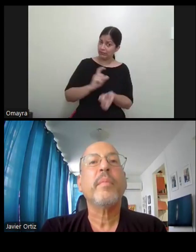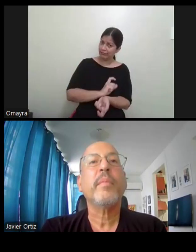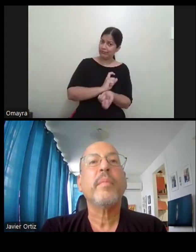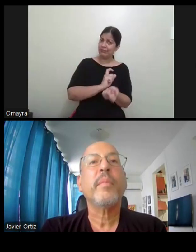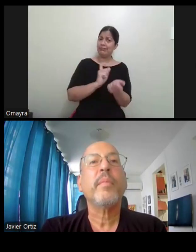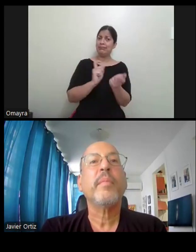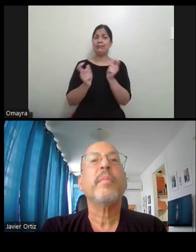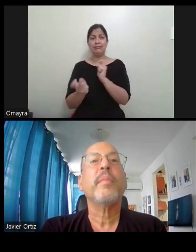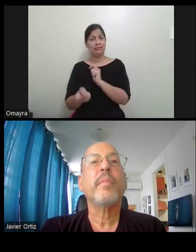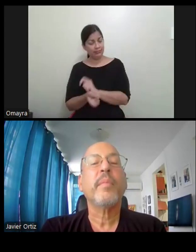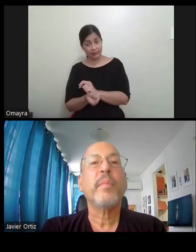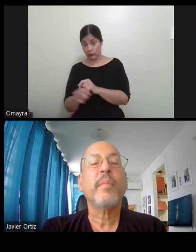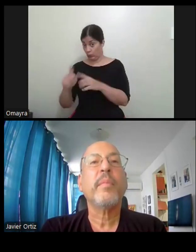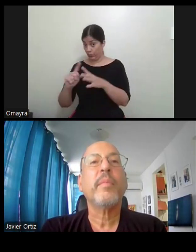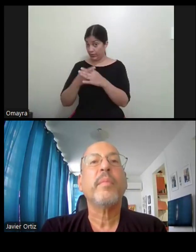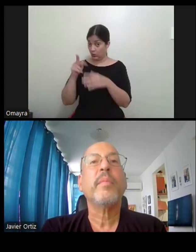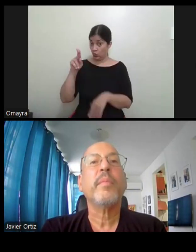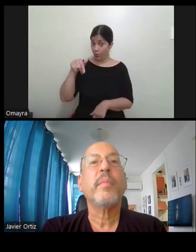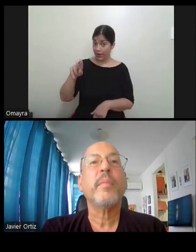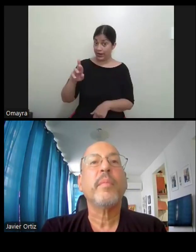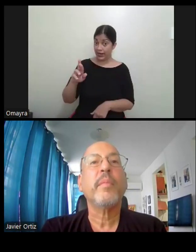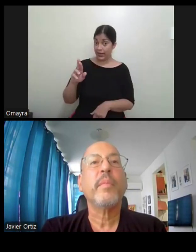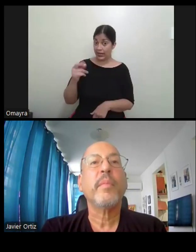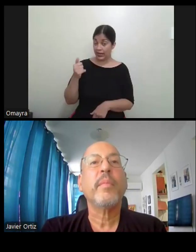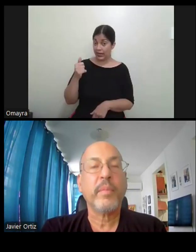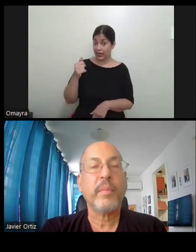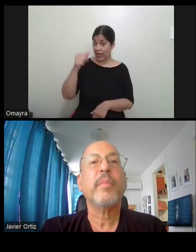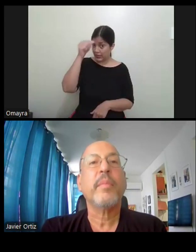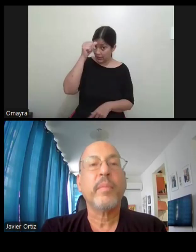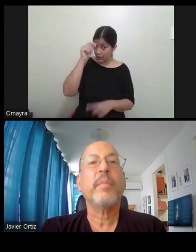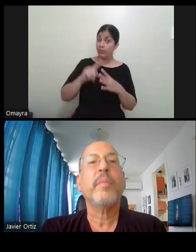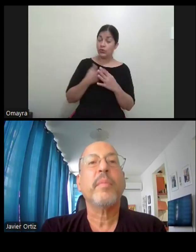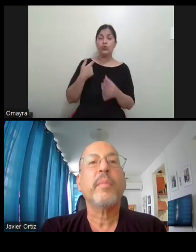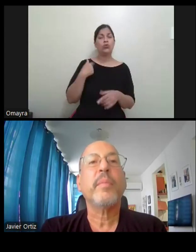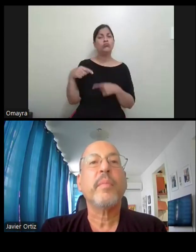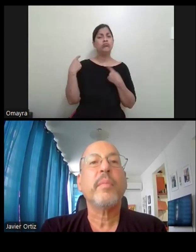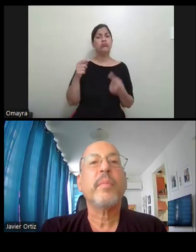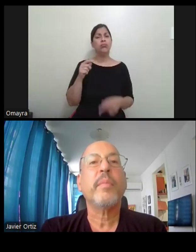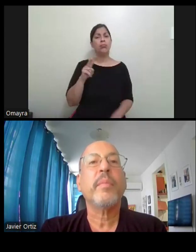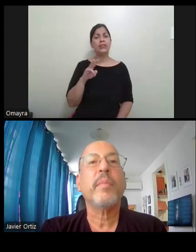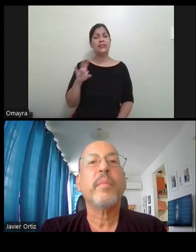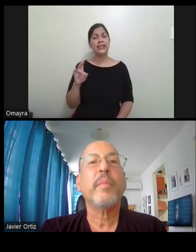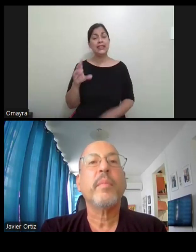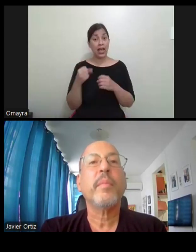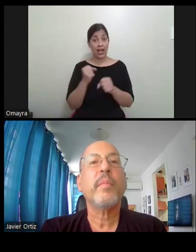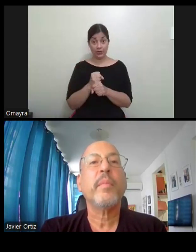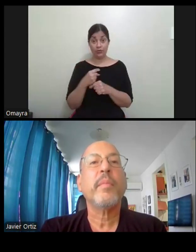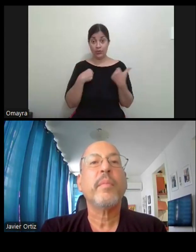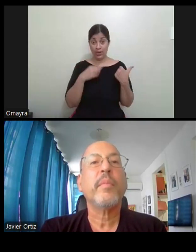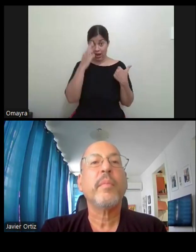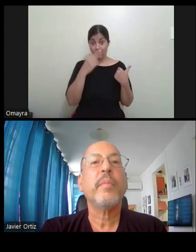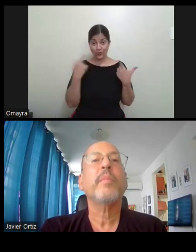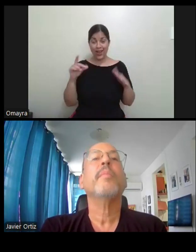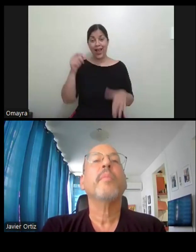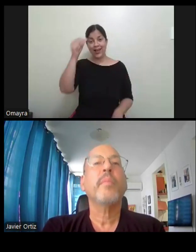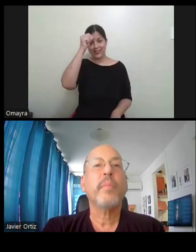sea, empezaste en la UPR Río Piedras, no, en Arecibo. Empezaste en Arecibo. Yo llevo 27 años, cumplo en agosto en Arecibo,